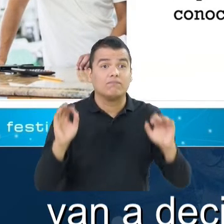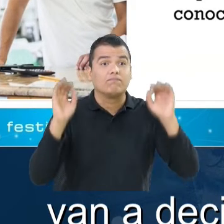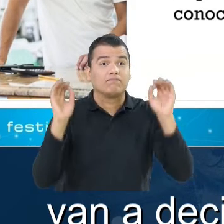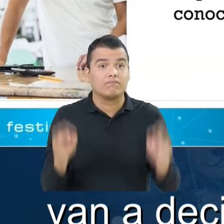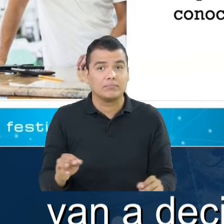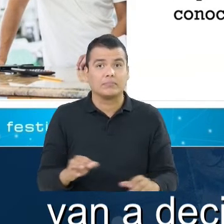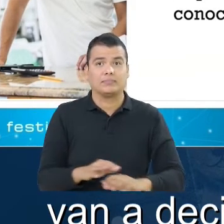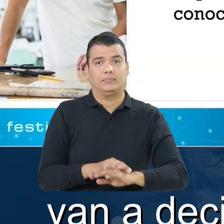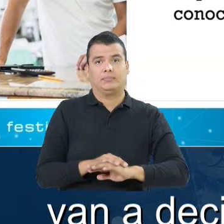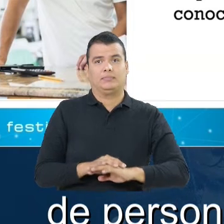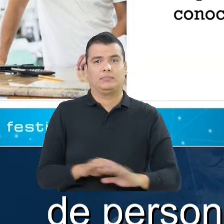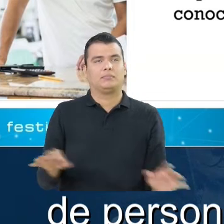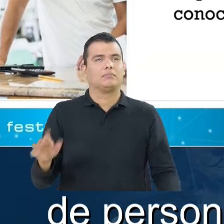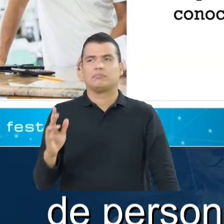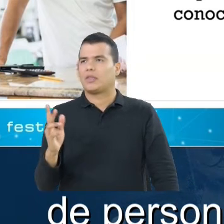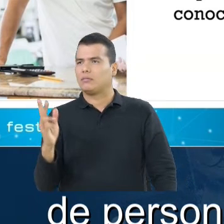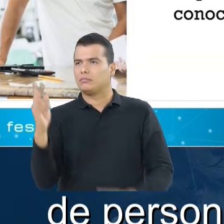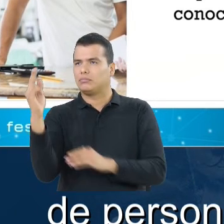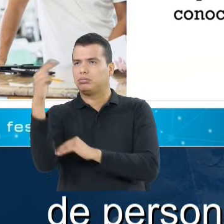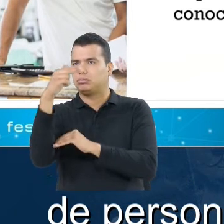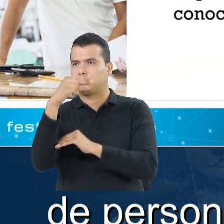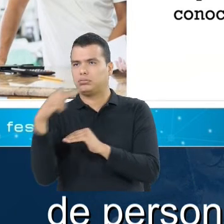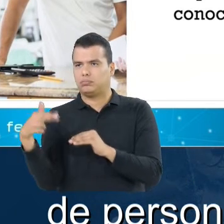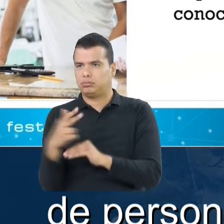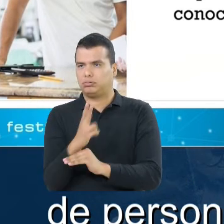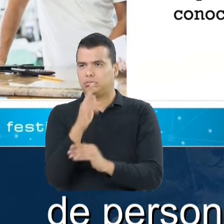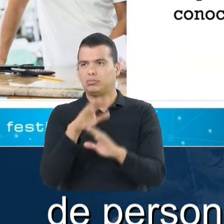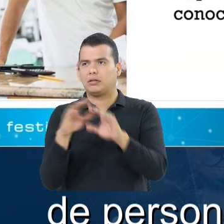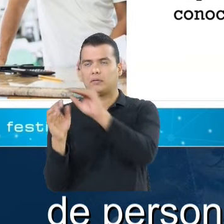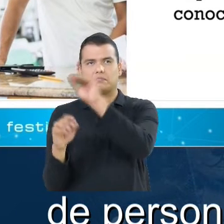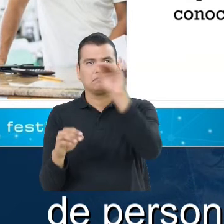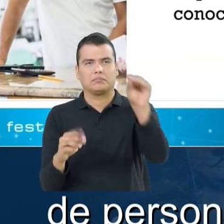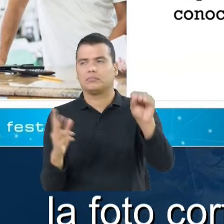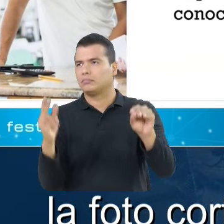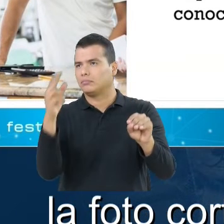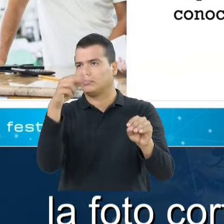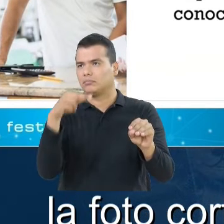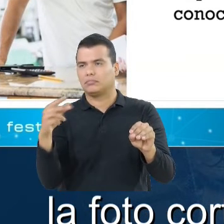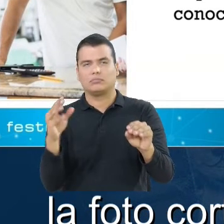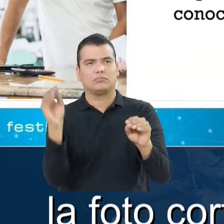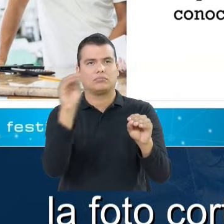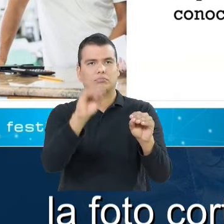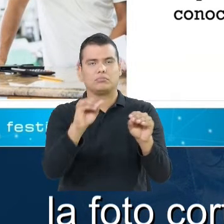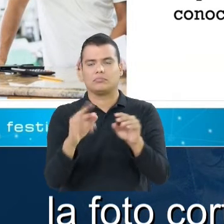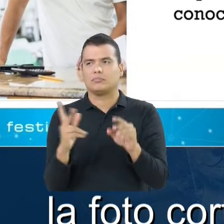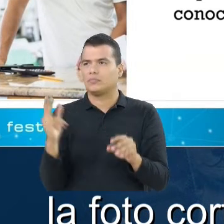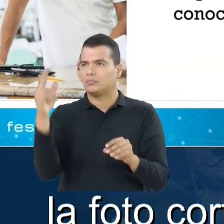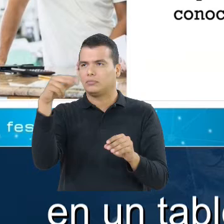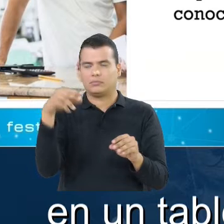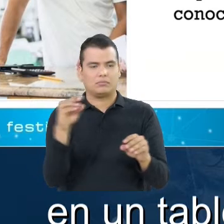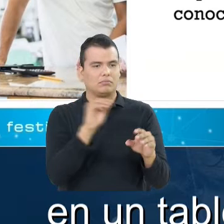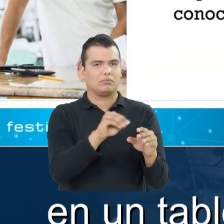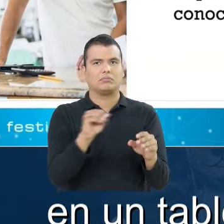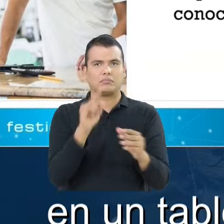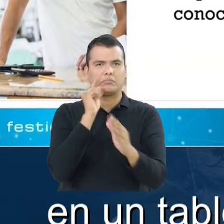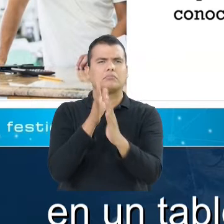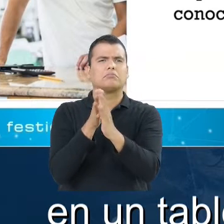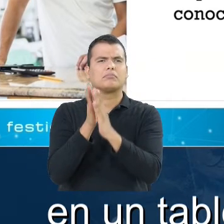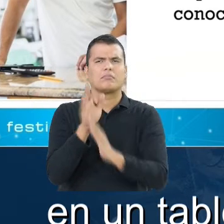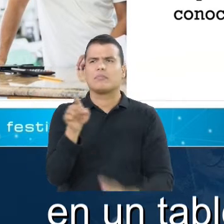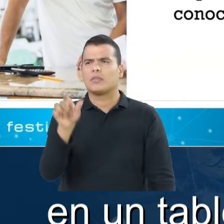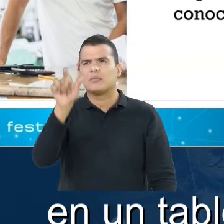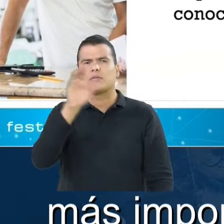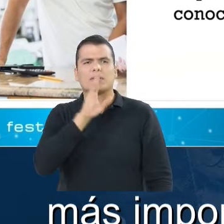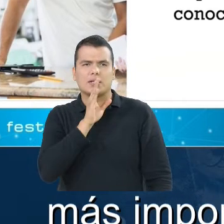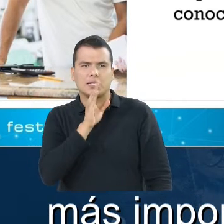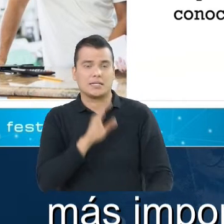córtenla, péguenla en una diapositiva, en un tablero, en su pared, donde crean más importante, y comiencen a describir quién es esa persona. Y en